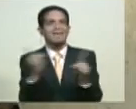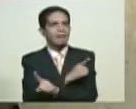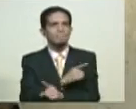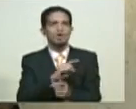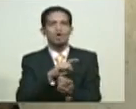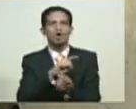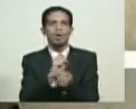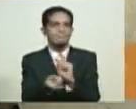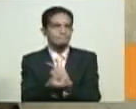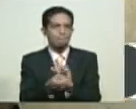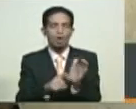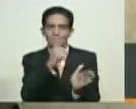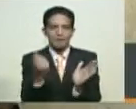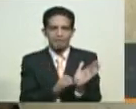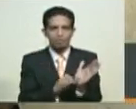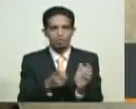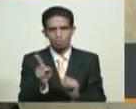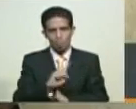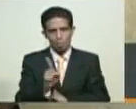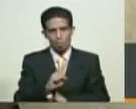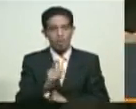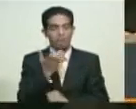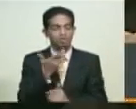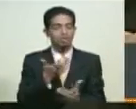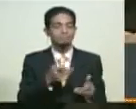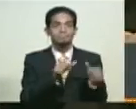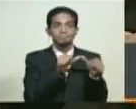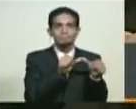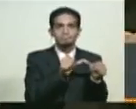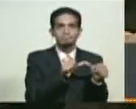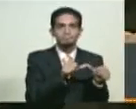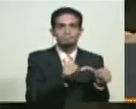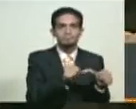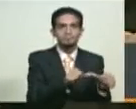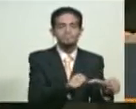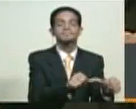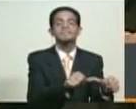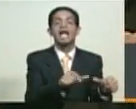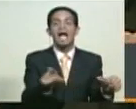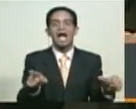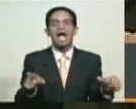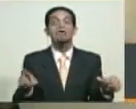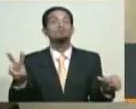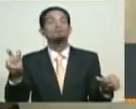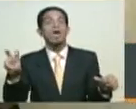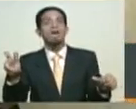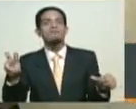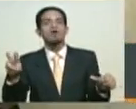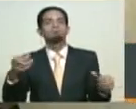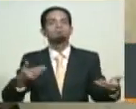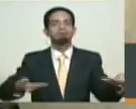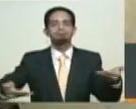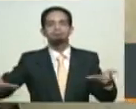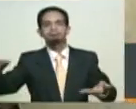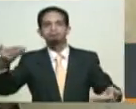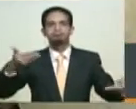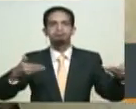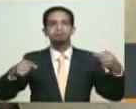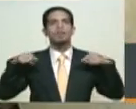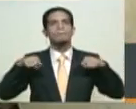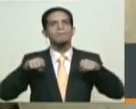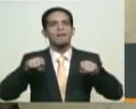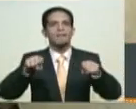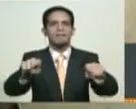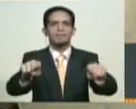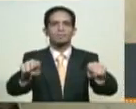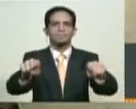que de alguna forma sucedió en la antigua reconversión monetaria hace 10 años, ya hay una experiencia importante en eso y